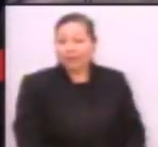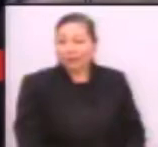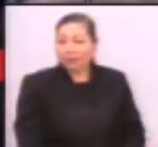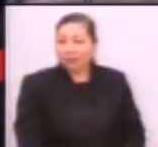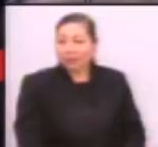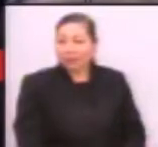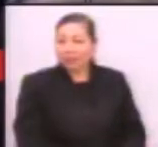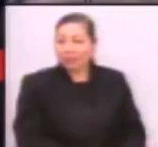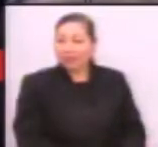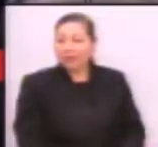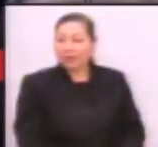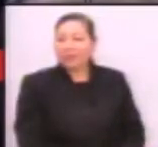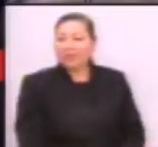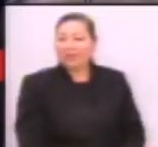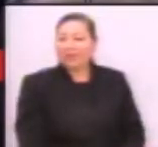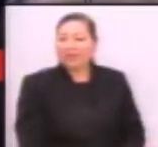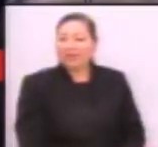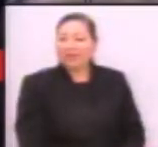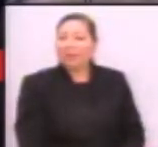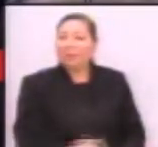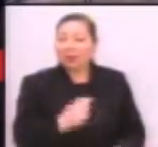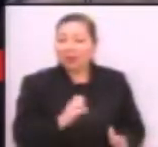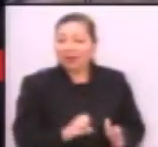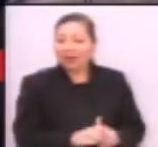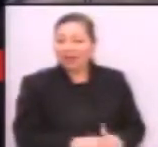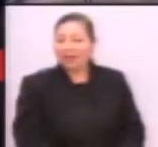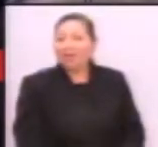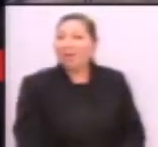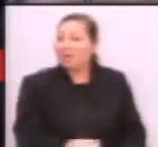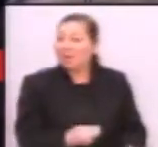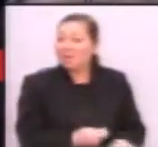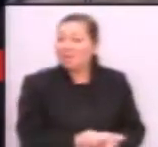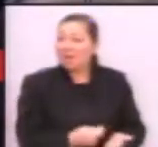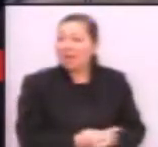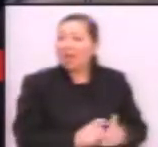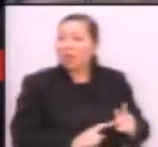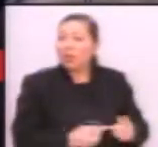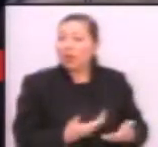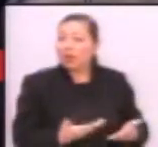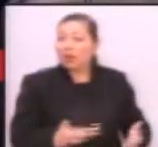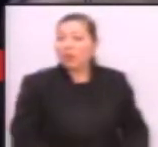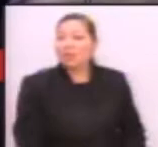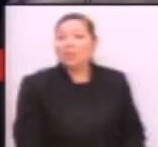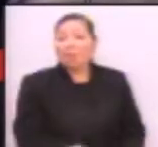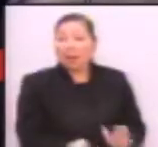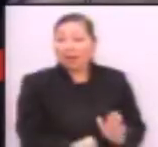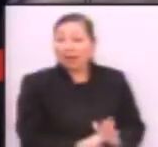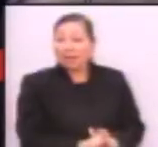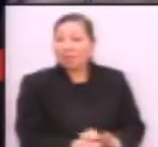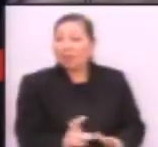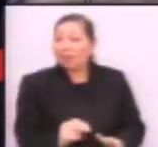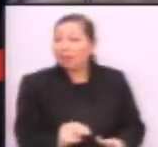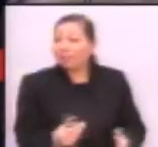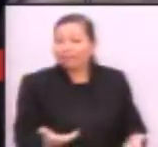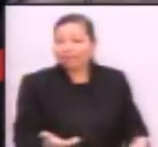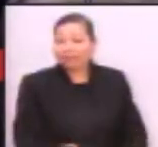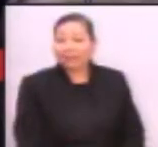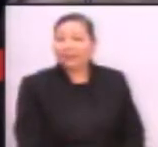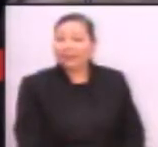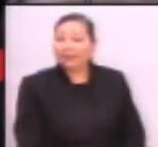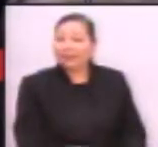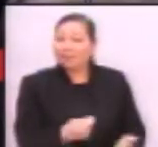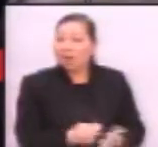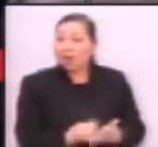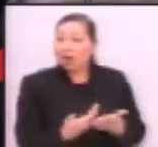pendiente a favor de estas empresas, por ejemplo, que no les haya pagado algunos servicios, por ejemplo, que no se haya